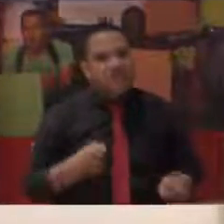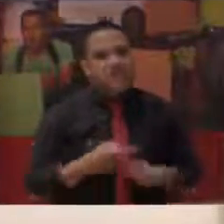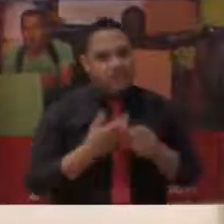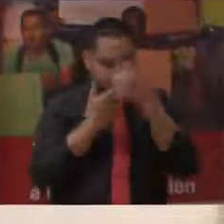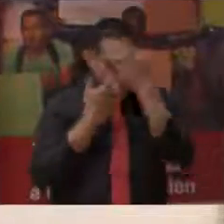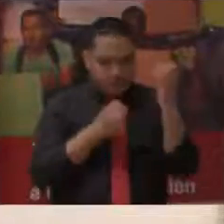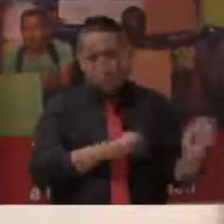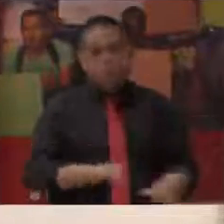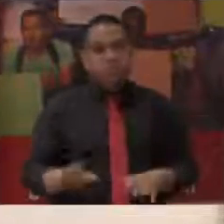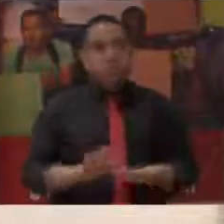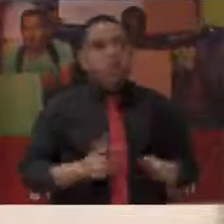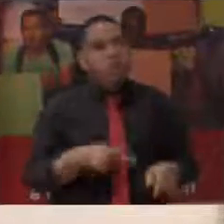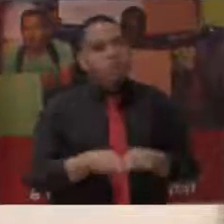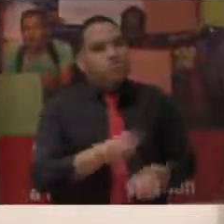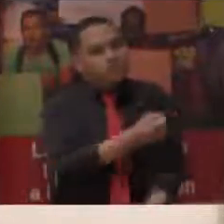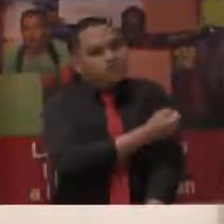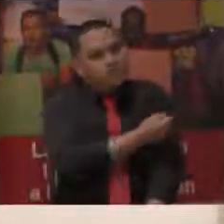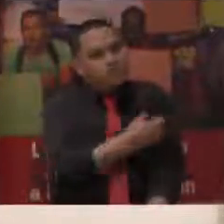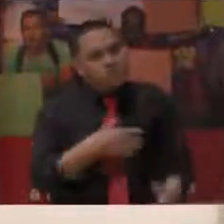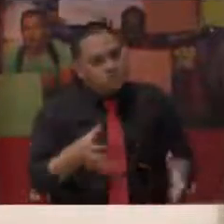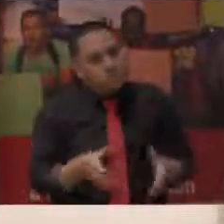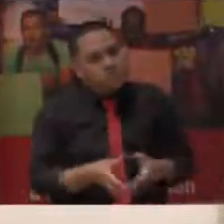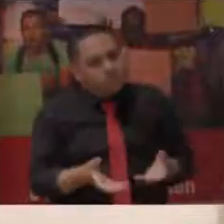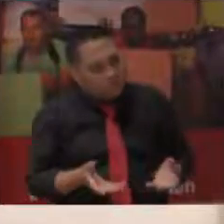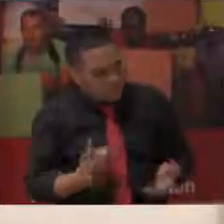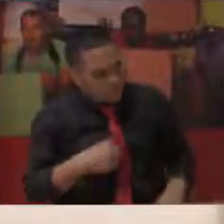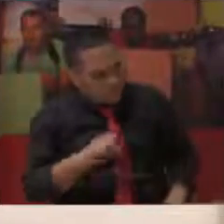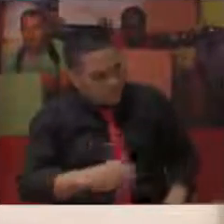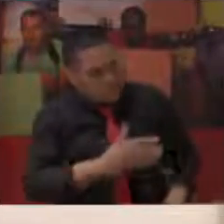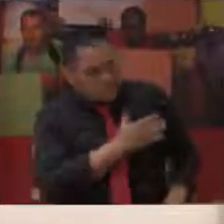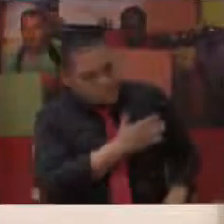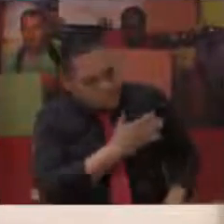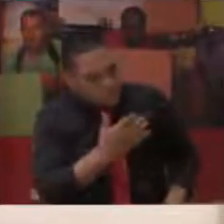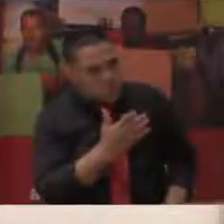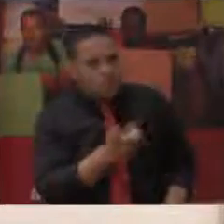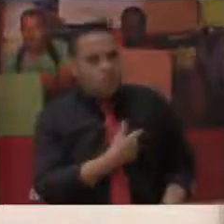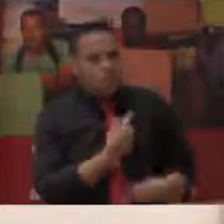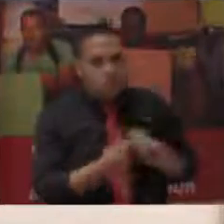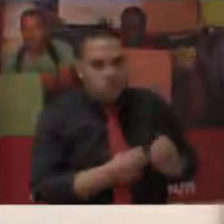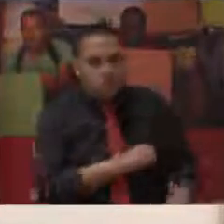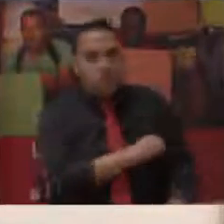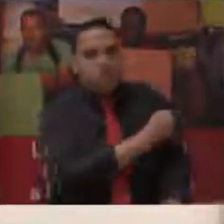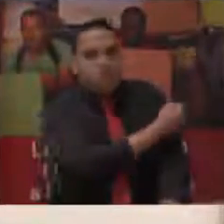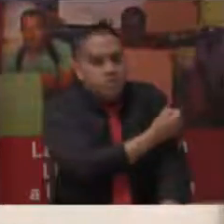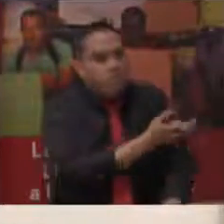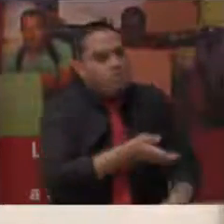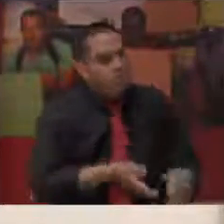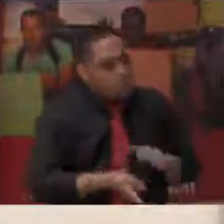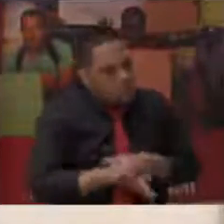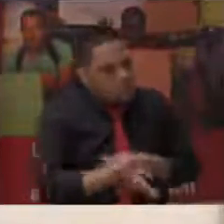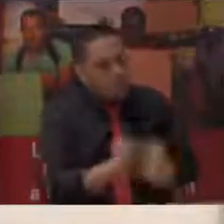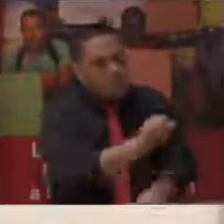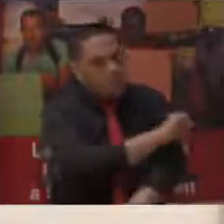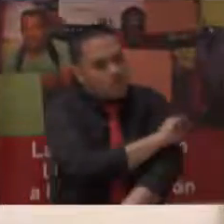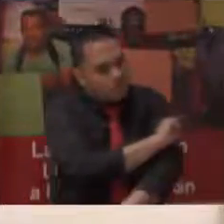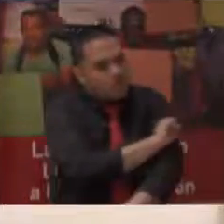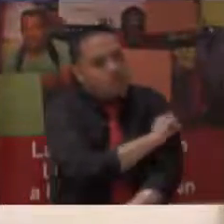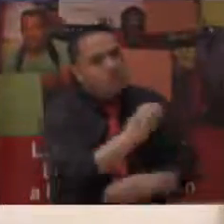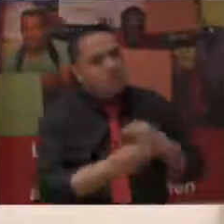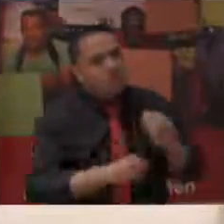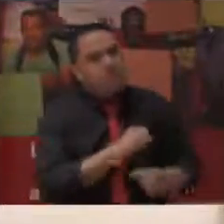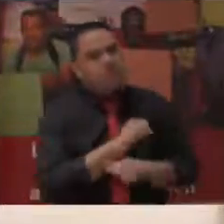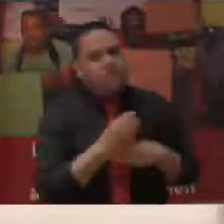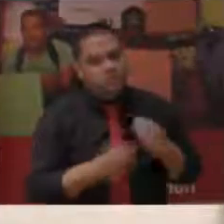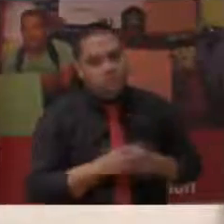terminan su servicio social, siguen dando su tiempo y continúan en las acciones de servicio social. Y nos ha pasado también que al